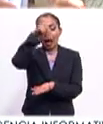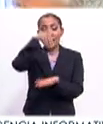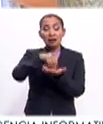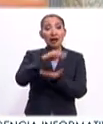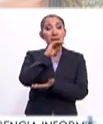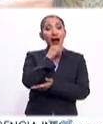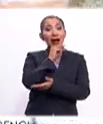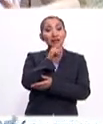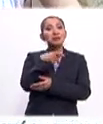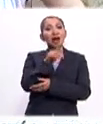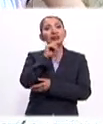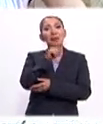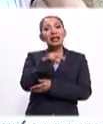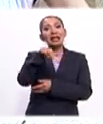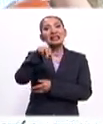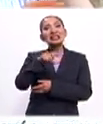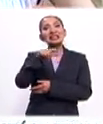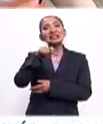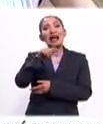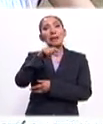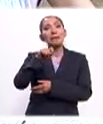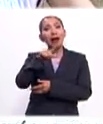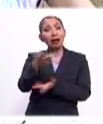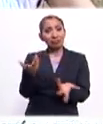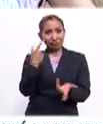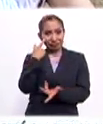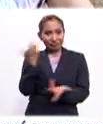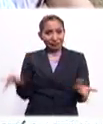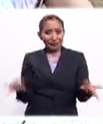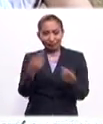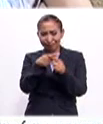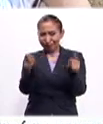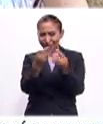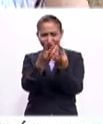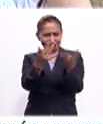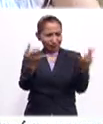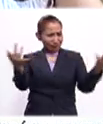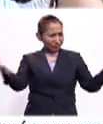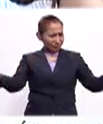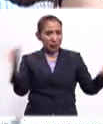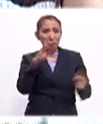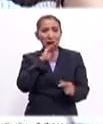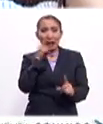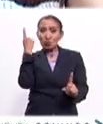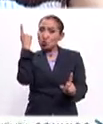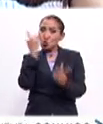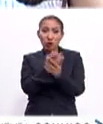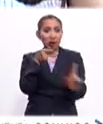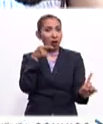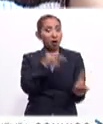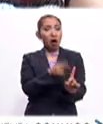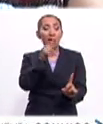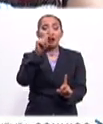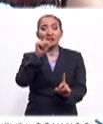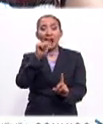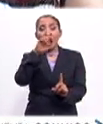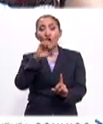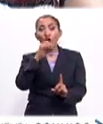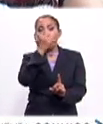de maíz, pero también nixtamal, y entonces pues, la gama se abre impresionante, ¿no?